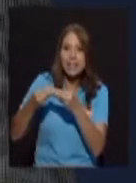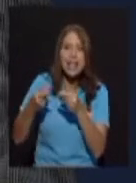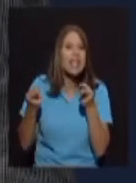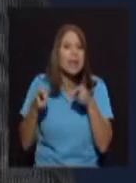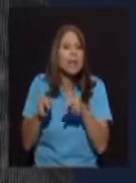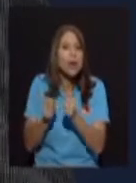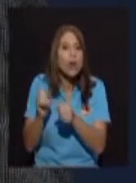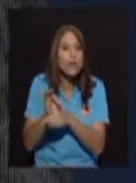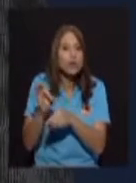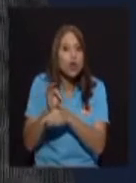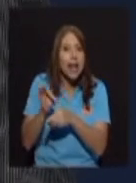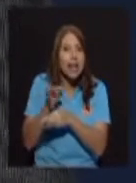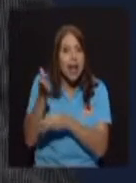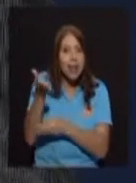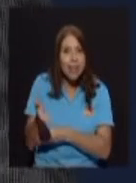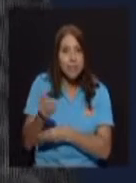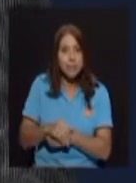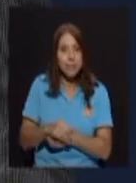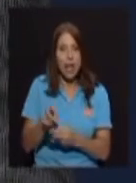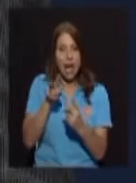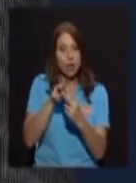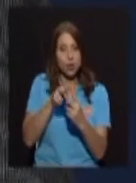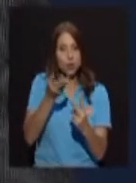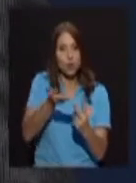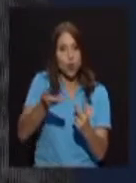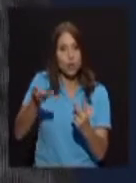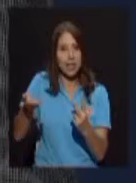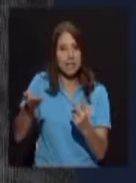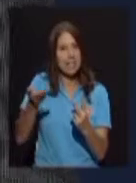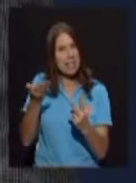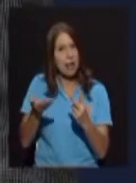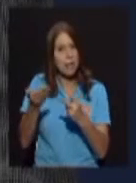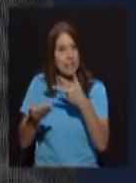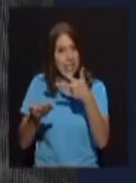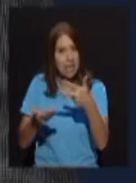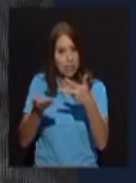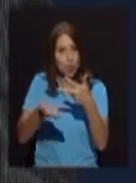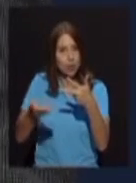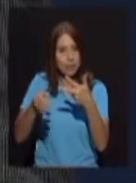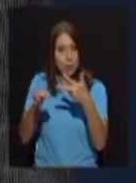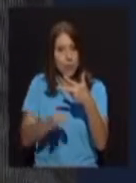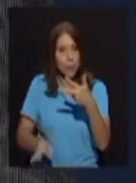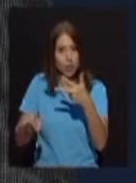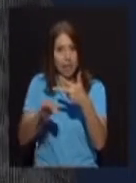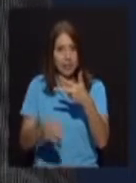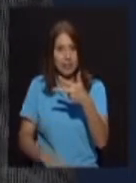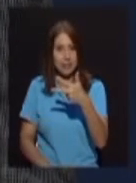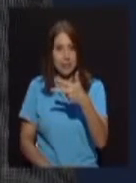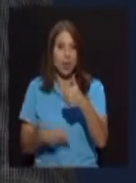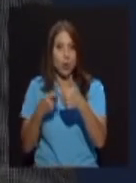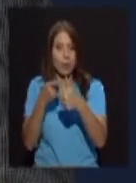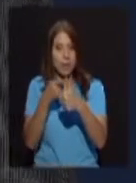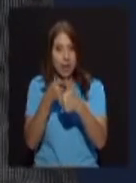funcionalidad, ¿no? Y hay dos cosas, tal vez tres cosas muy importantes. Lo primero